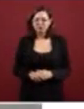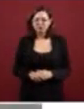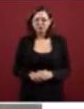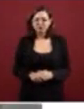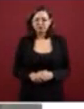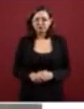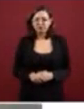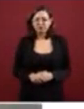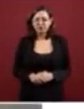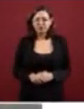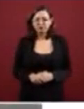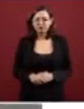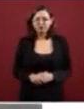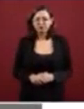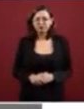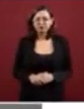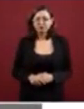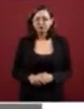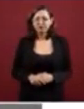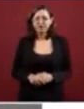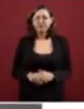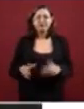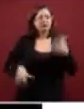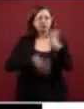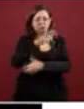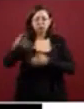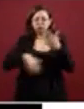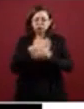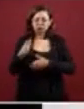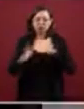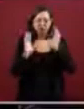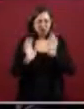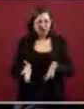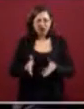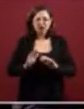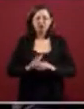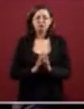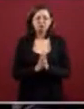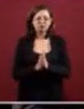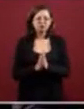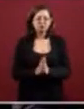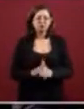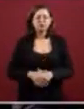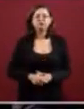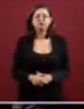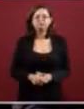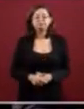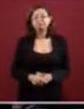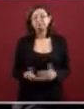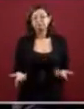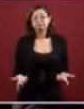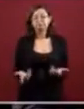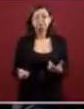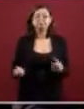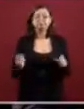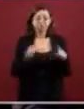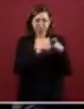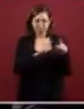Tranquilo, que se retire. Ya no quiero que haya desmadre. Ey, Ovidio, páralo. Ya no quiero que haya desmadre, por favor. Bien, regresamos, por favor, a la línea de tiempo.